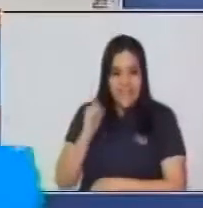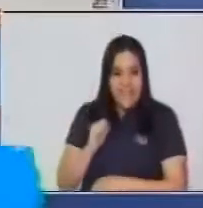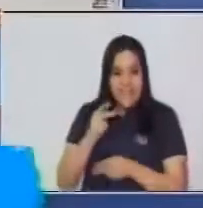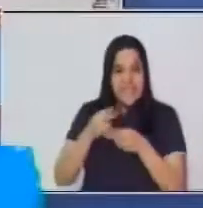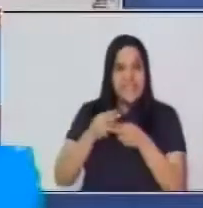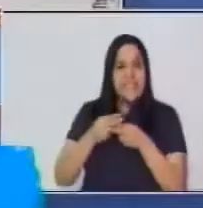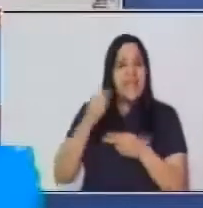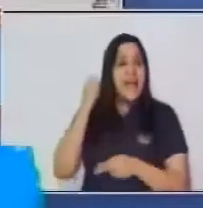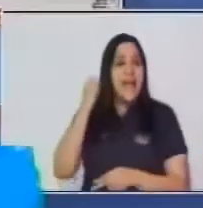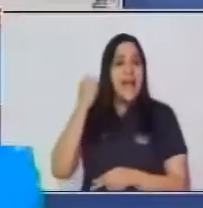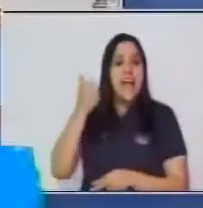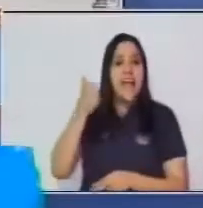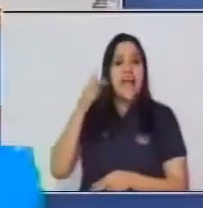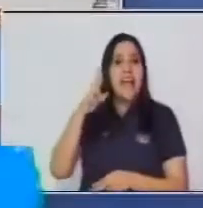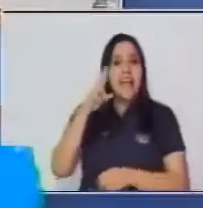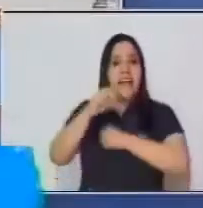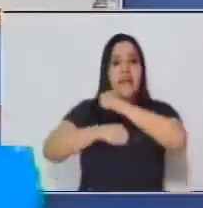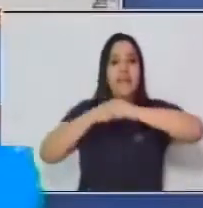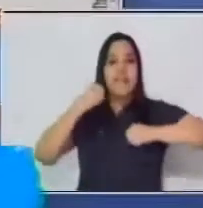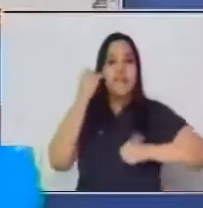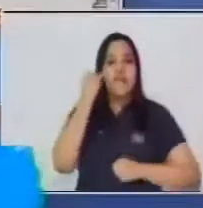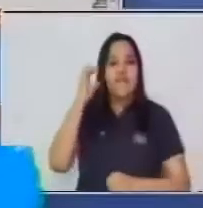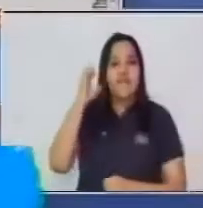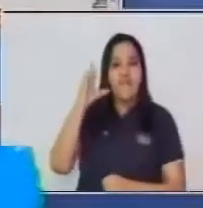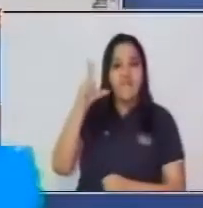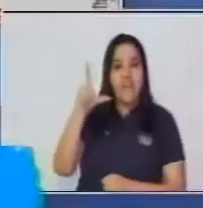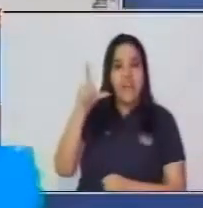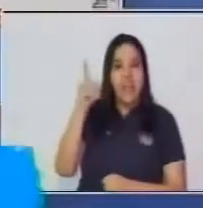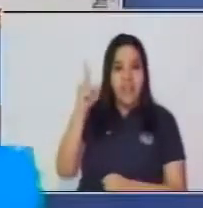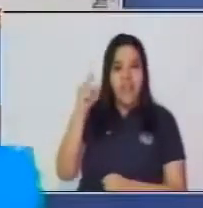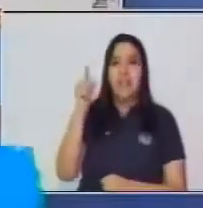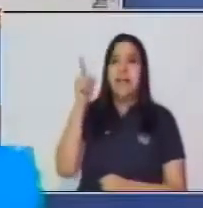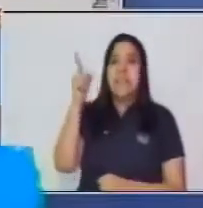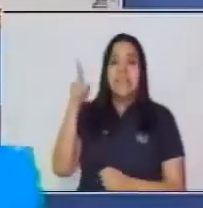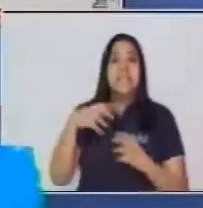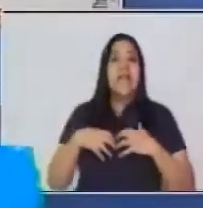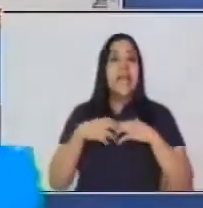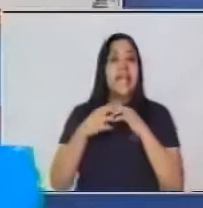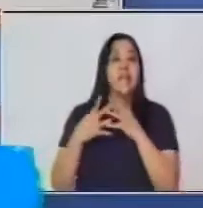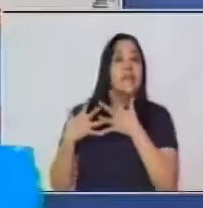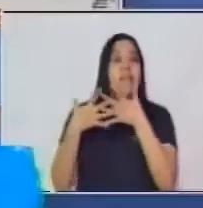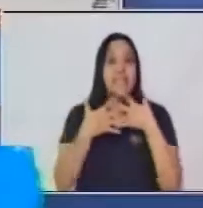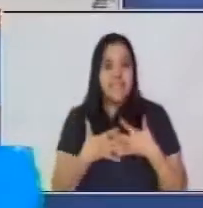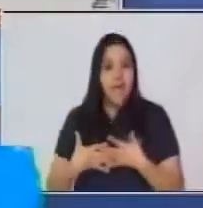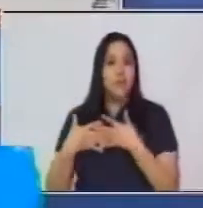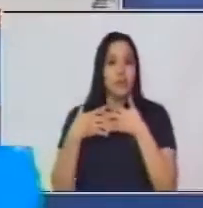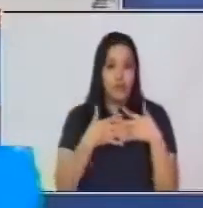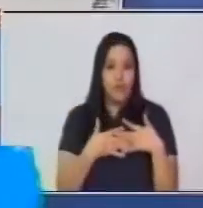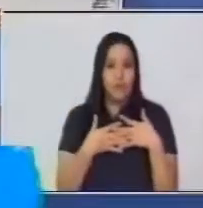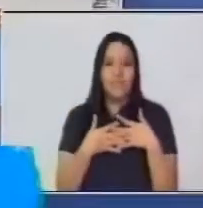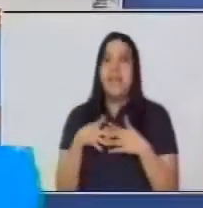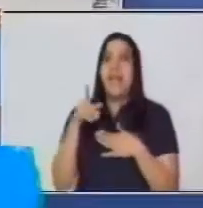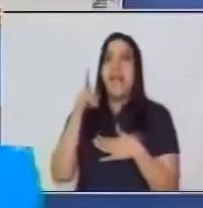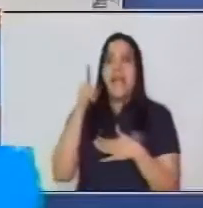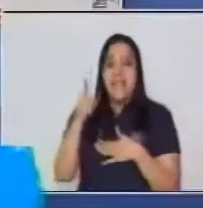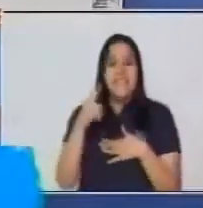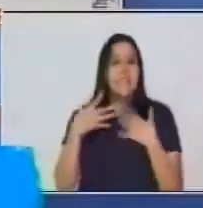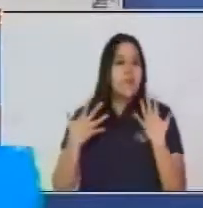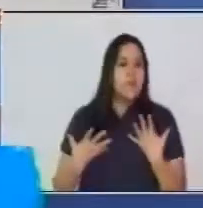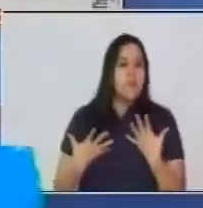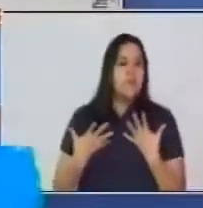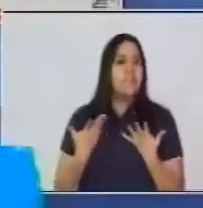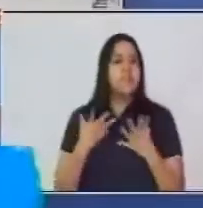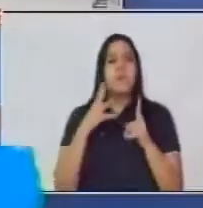Es Garfield. Fue creado en Estados Unidos y su fin al principio era hacer un poco de burla o de humor acerca de